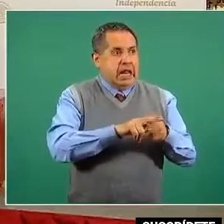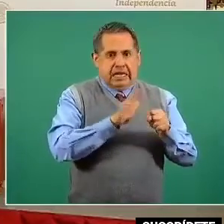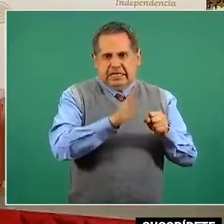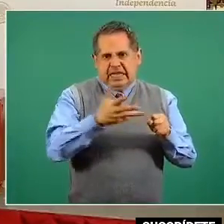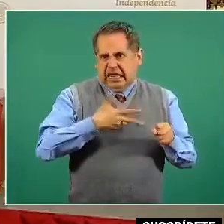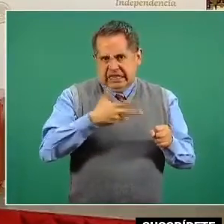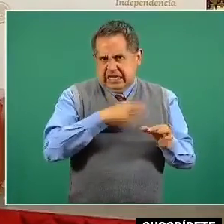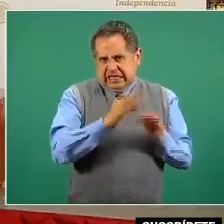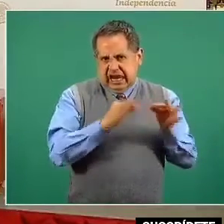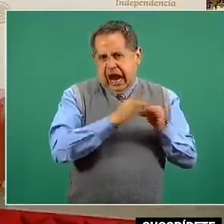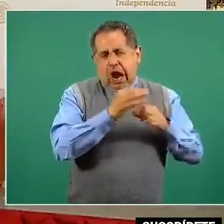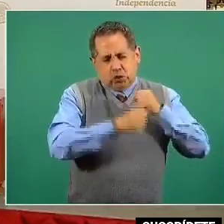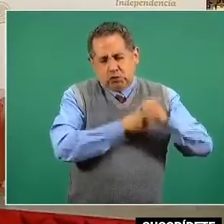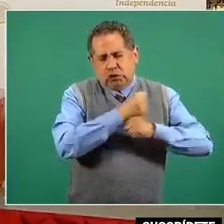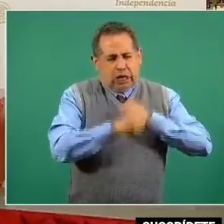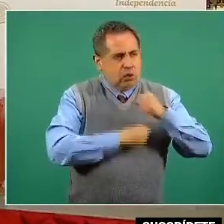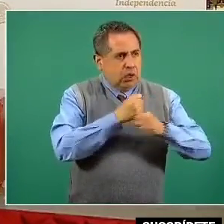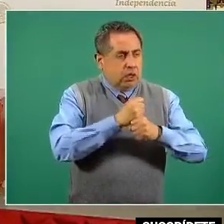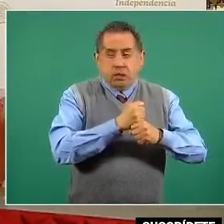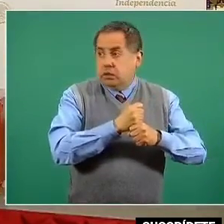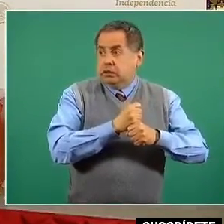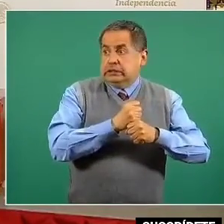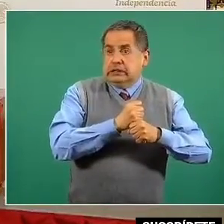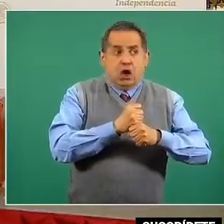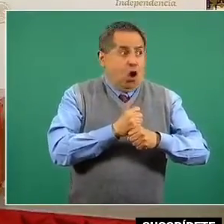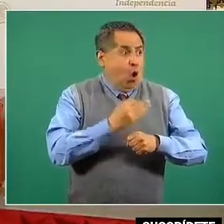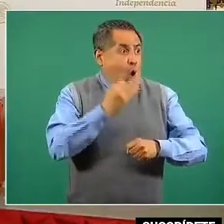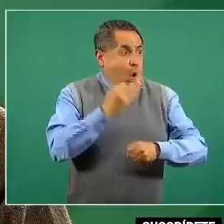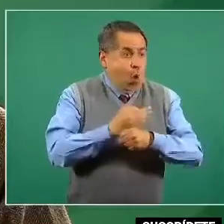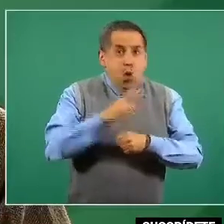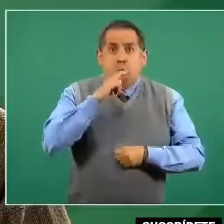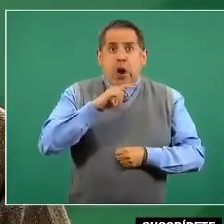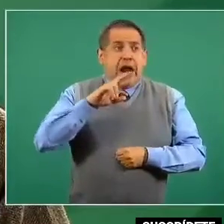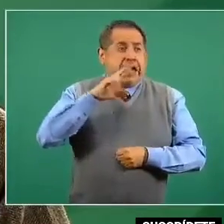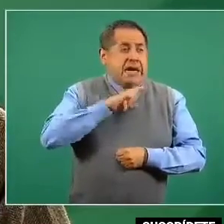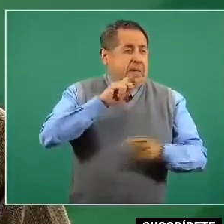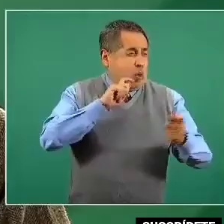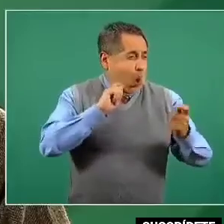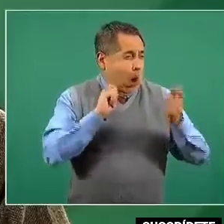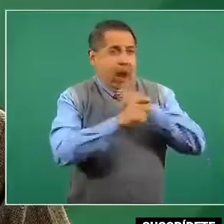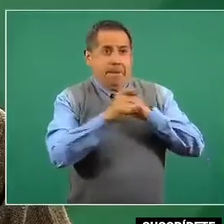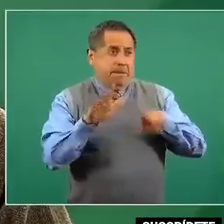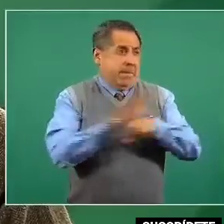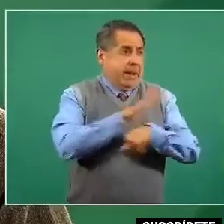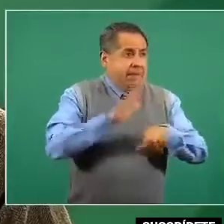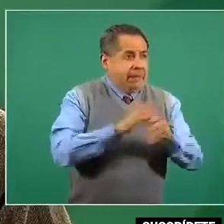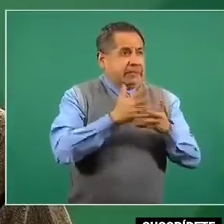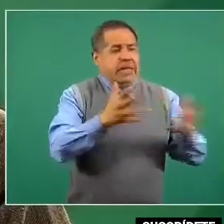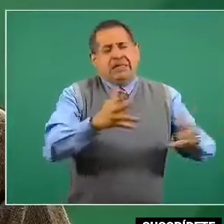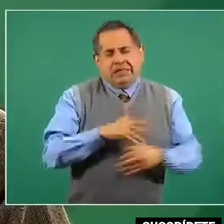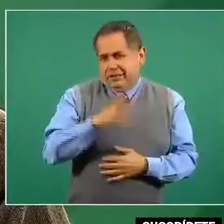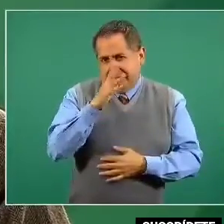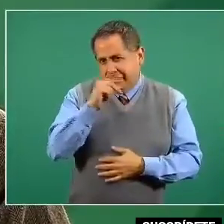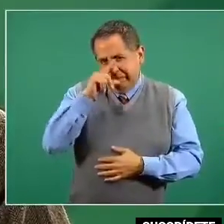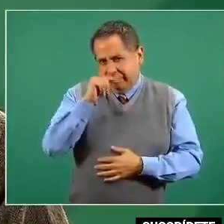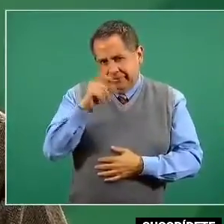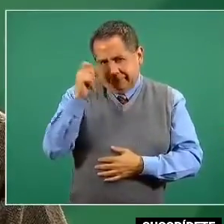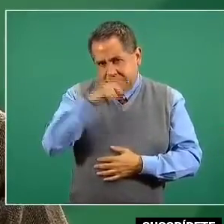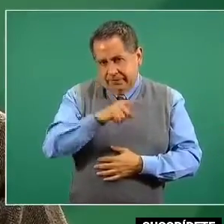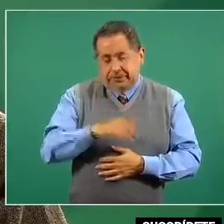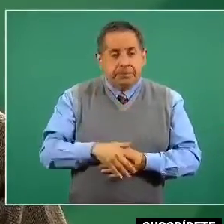tan fácilmente. En su mayoría, las que han sido expandidas ha sido en las